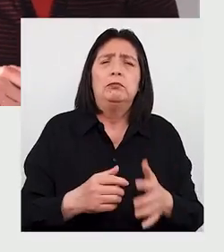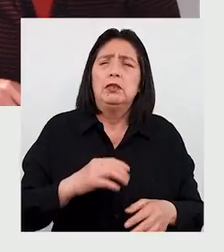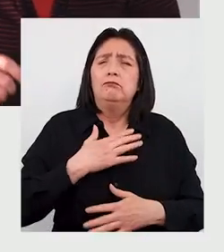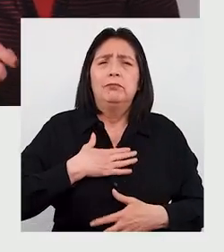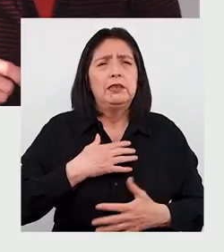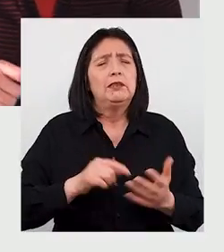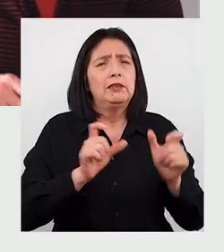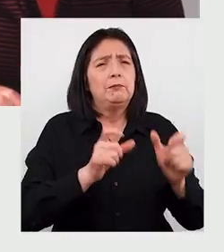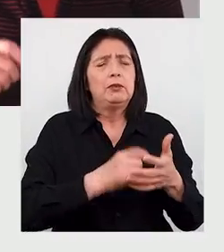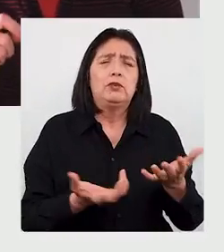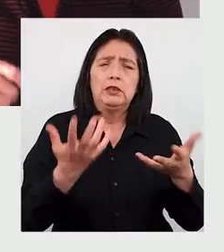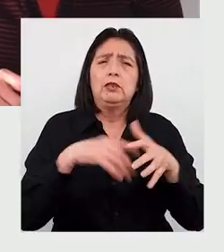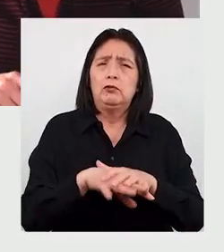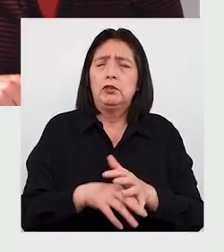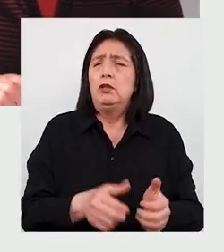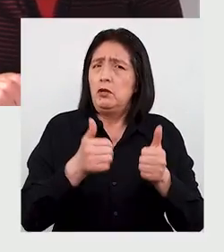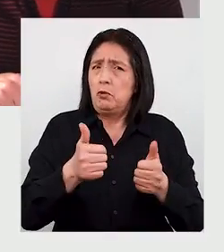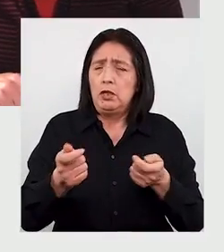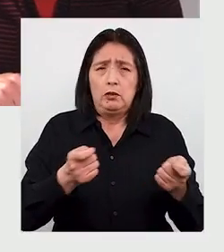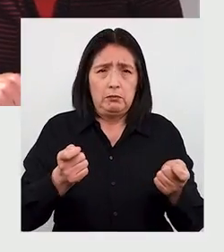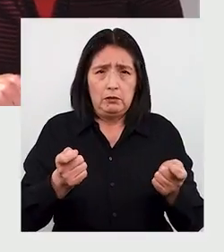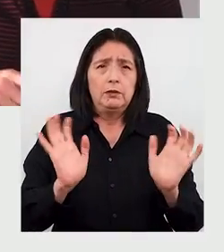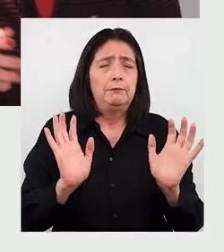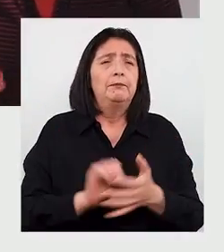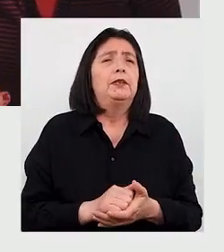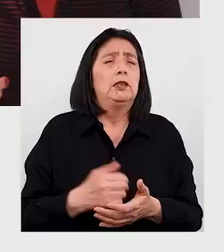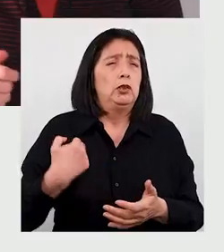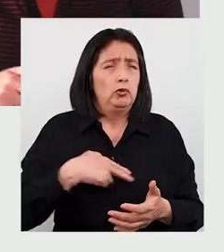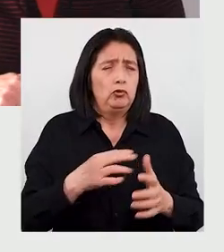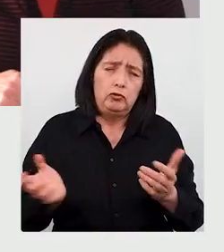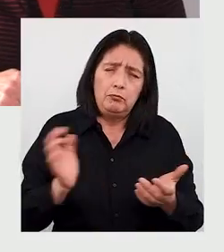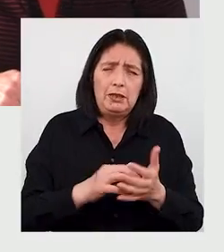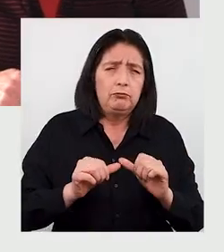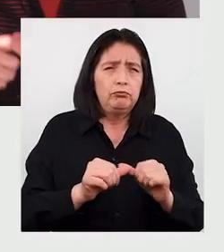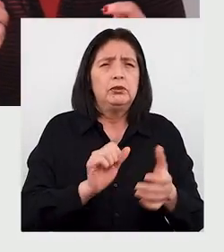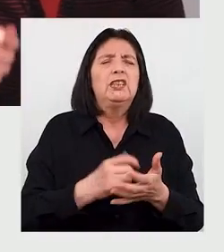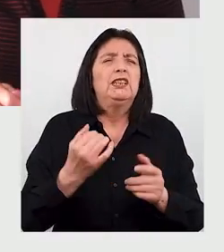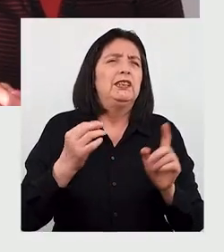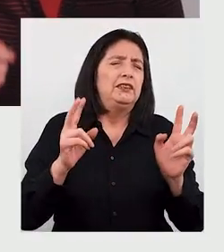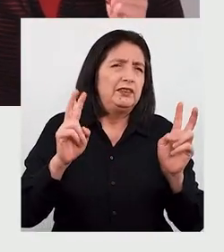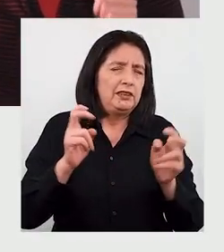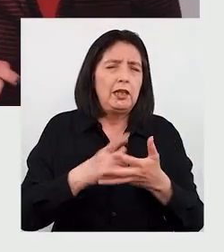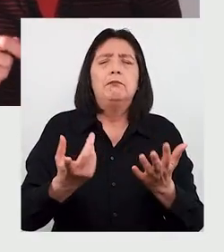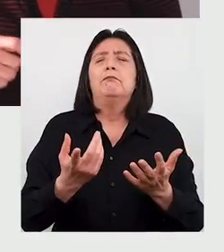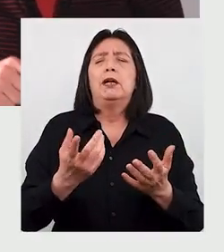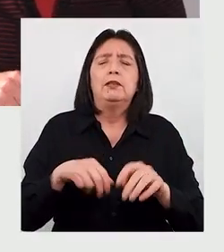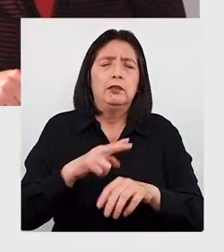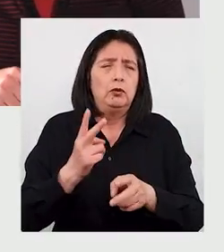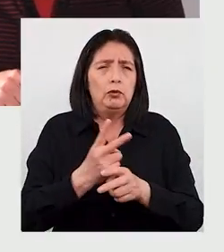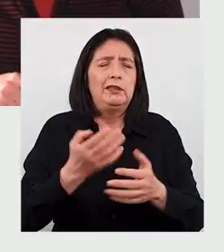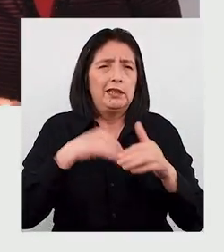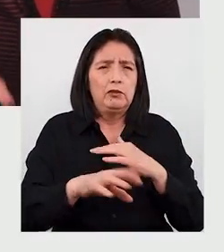bienestar social e inclusivo y la buena gobernanza. Hemos reforzado los conceptos de sostenibilidad al interior de